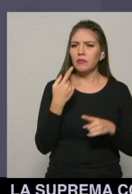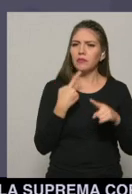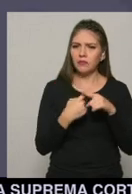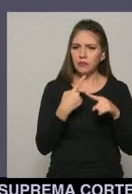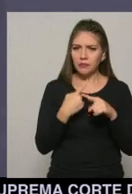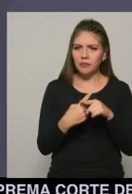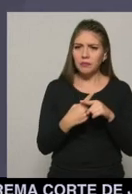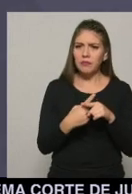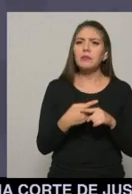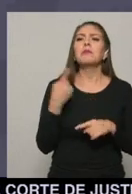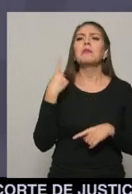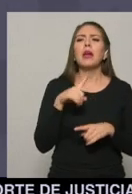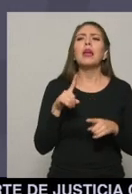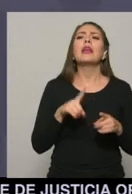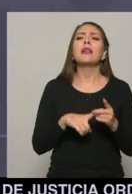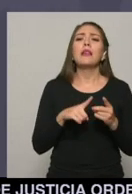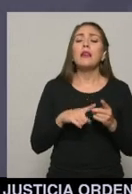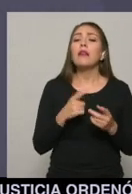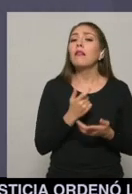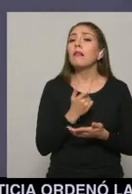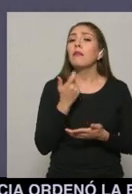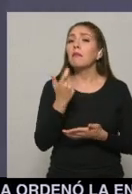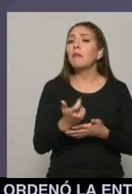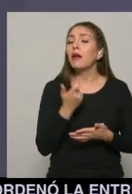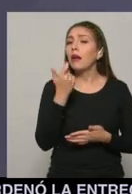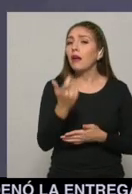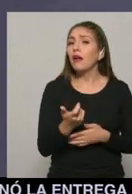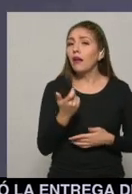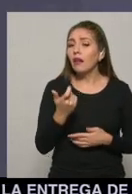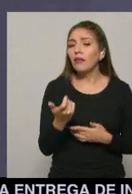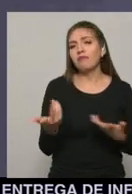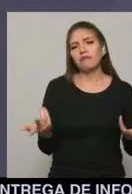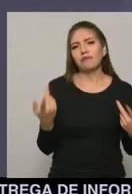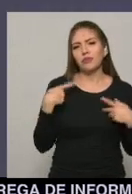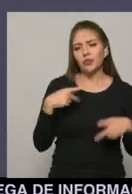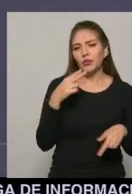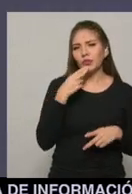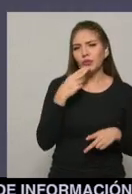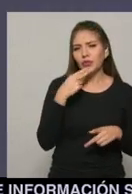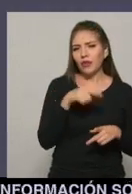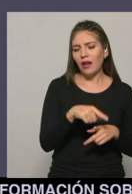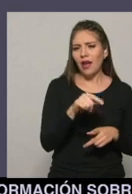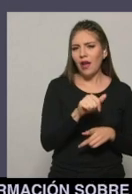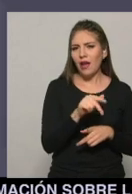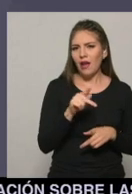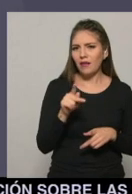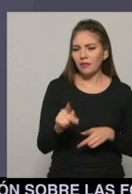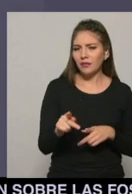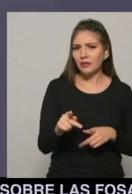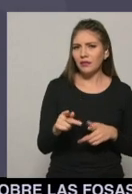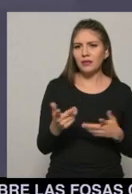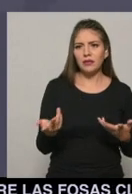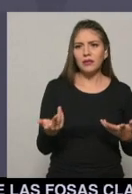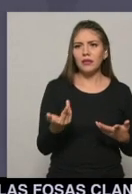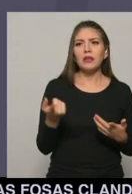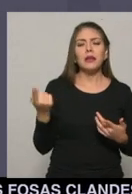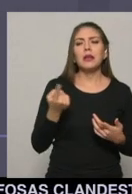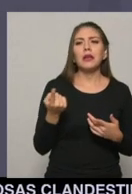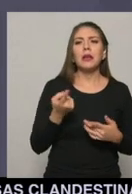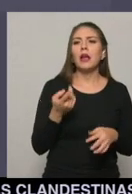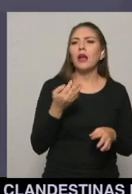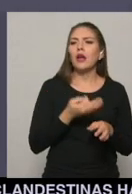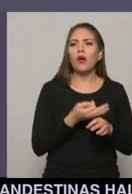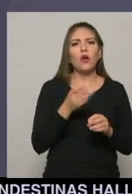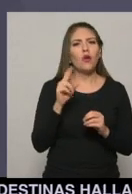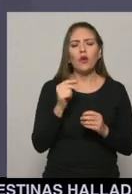final? El usuario. El usuario final de estas plataformas, a quienes no se les ha necesariamente cobrado, nos